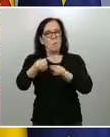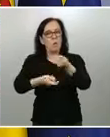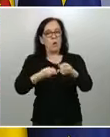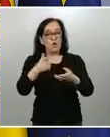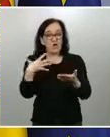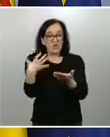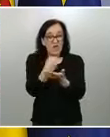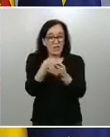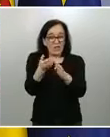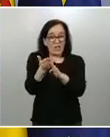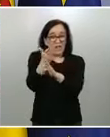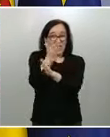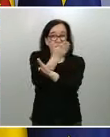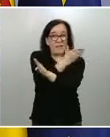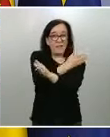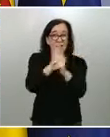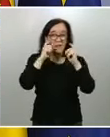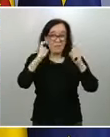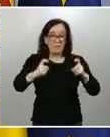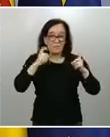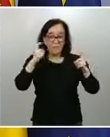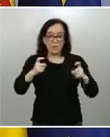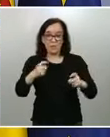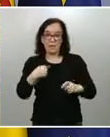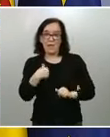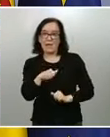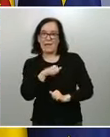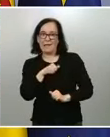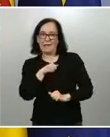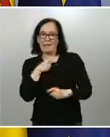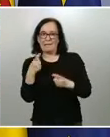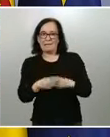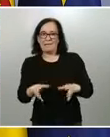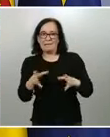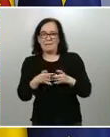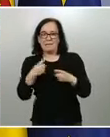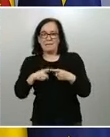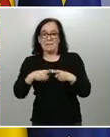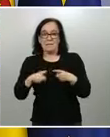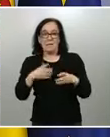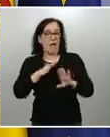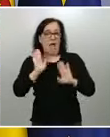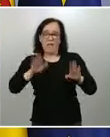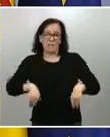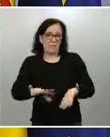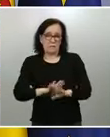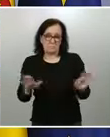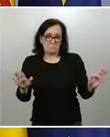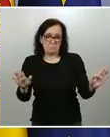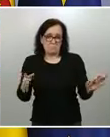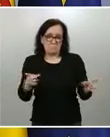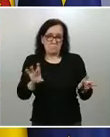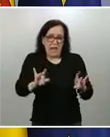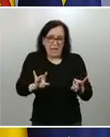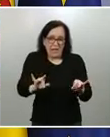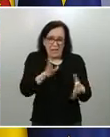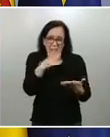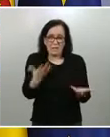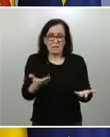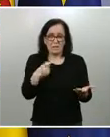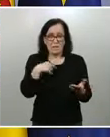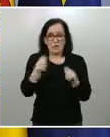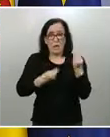todas estas expectativas quedarían por fuera porque no tendríamos el marco jurídico